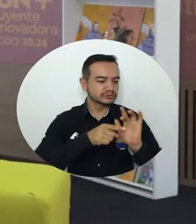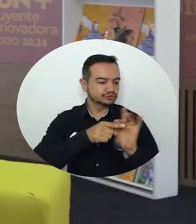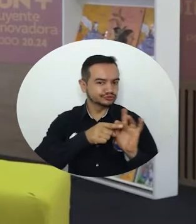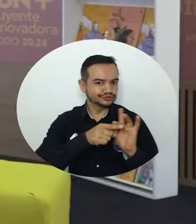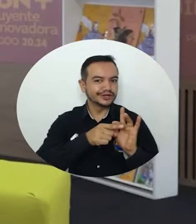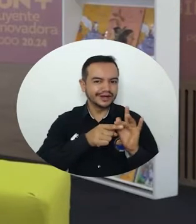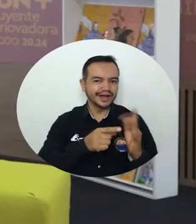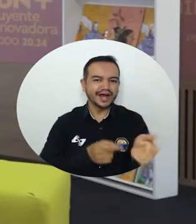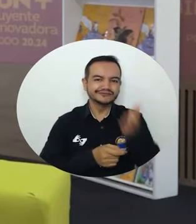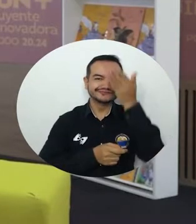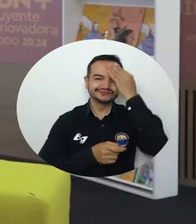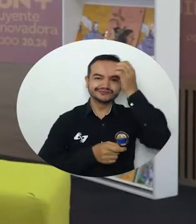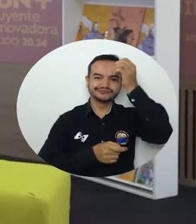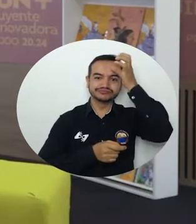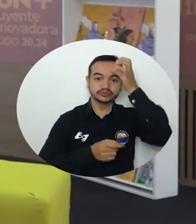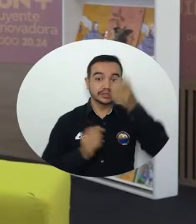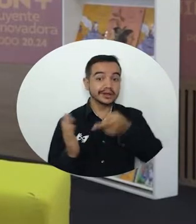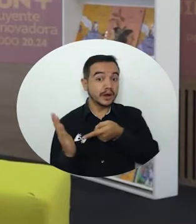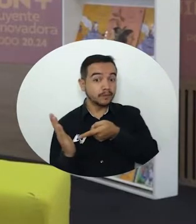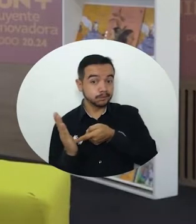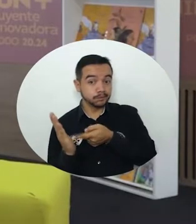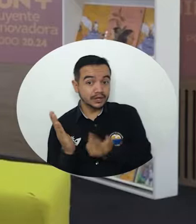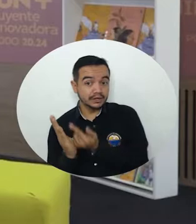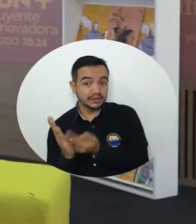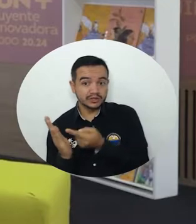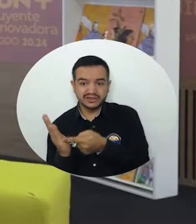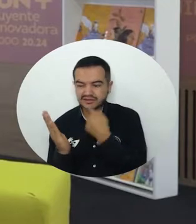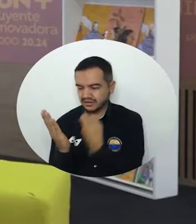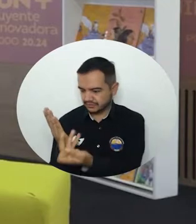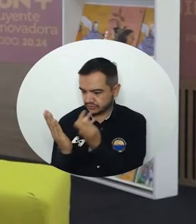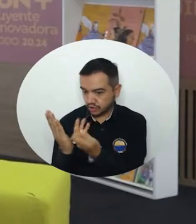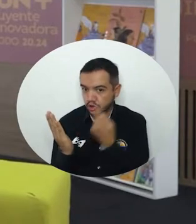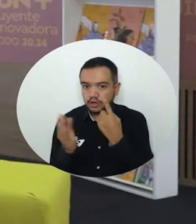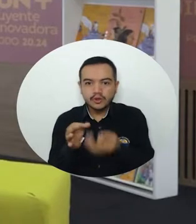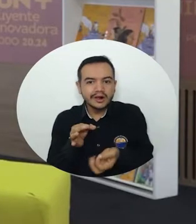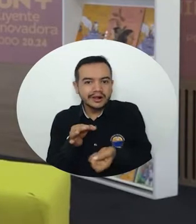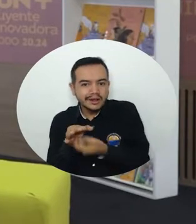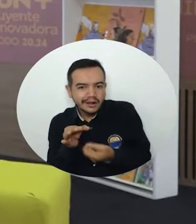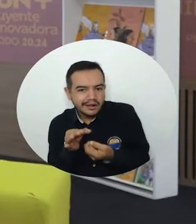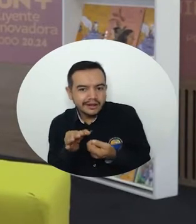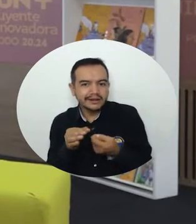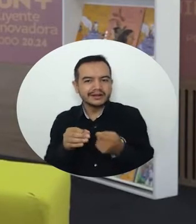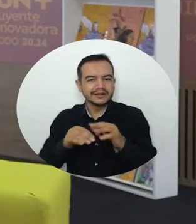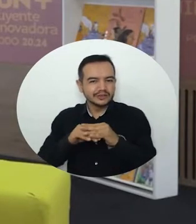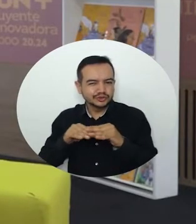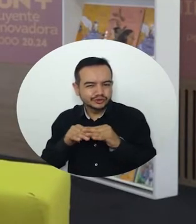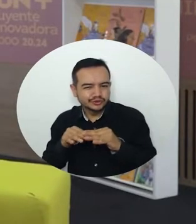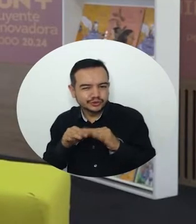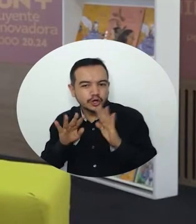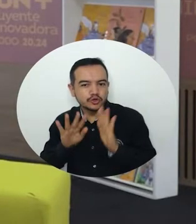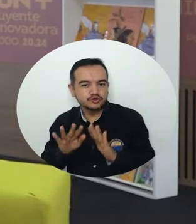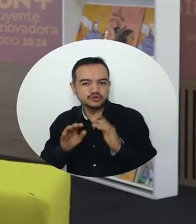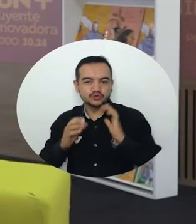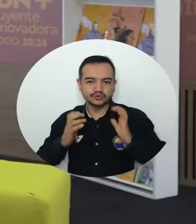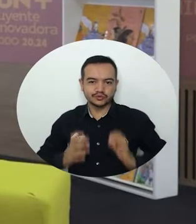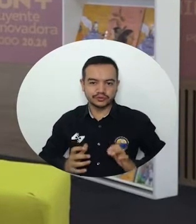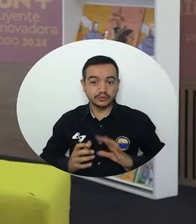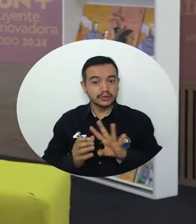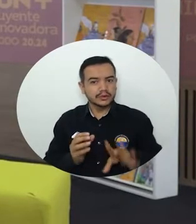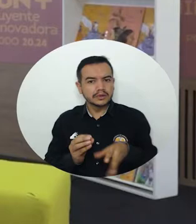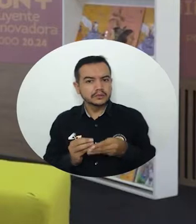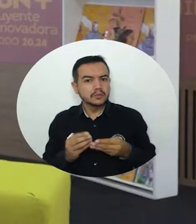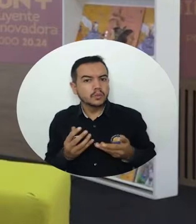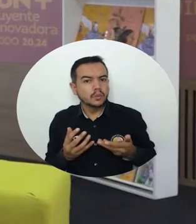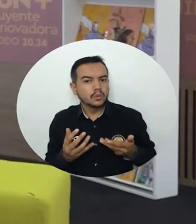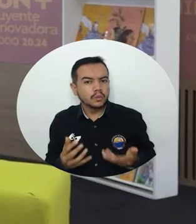se describen completamente las células y tejidos normales del organismo humano y